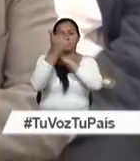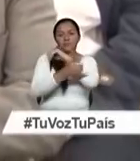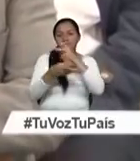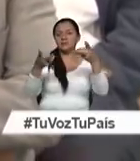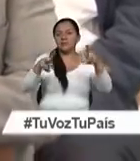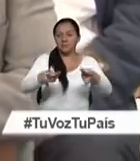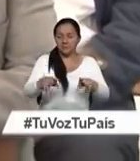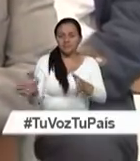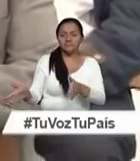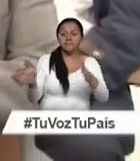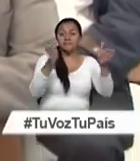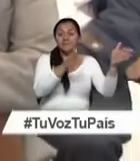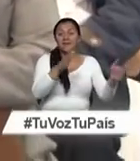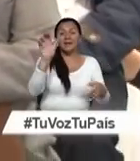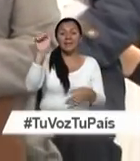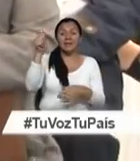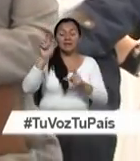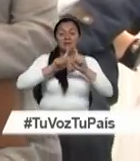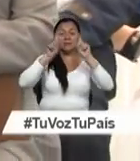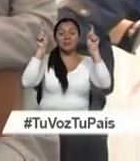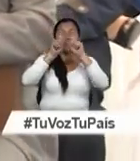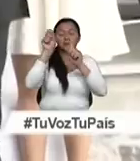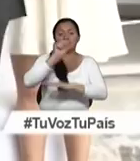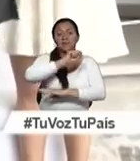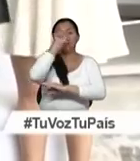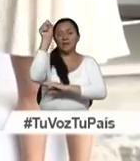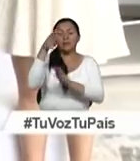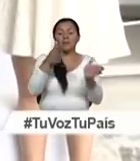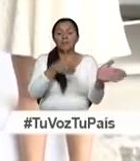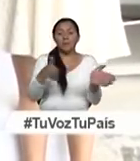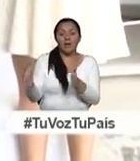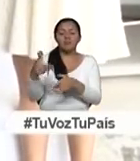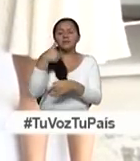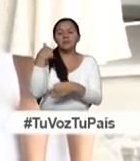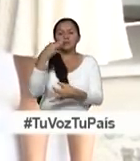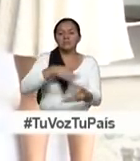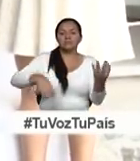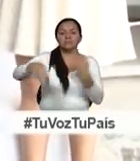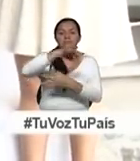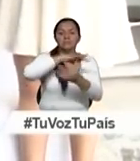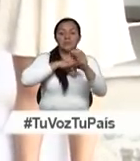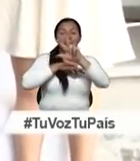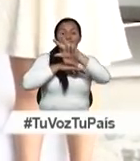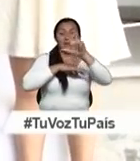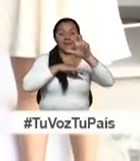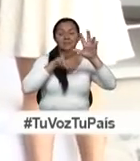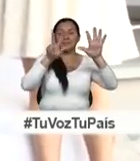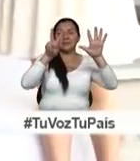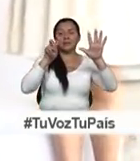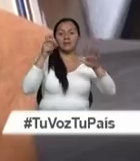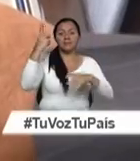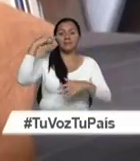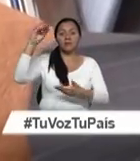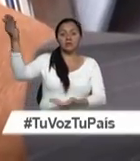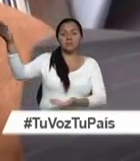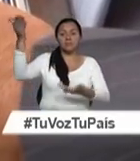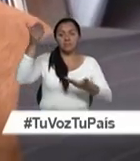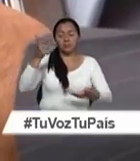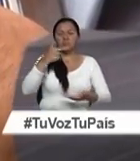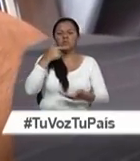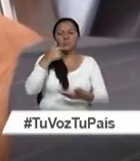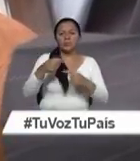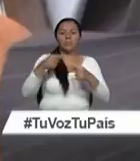Un total de 10 empresas fueron las ganadoras de este programa que busca sustituir $370 millones en importaciones para